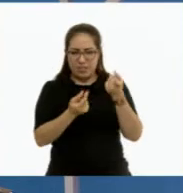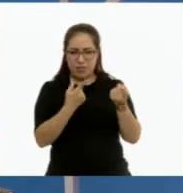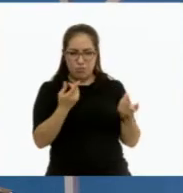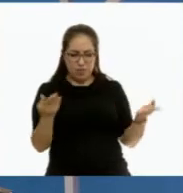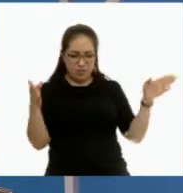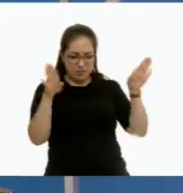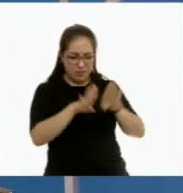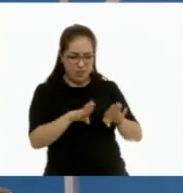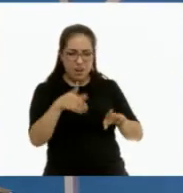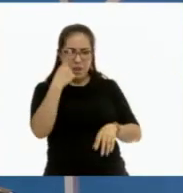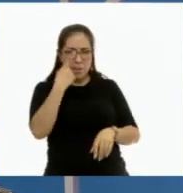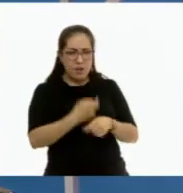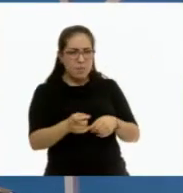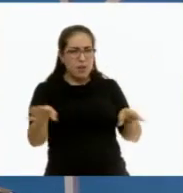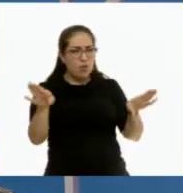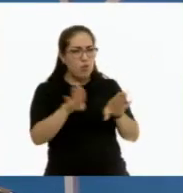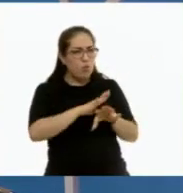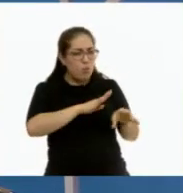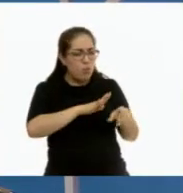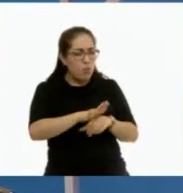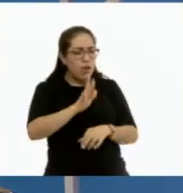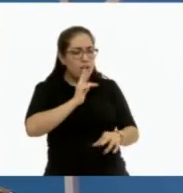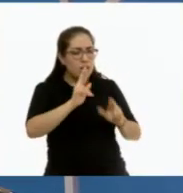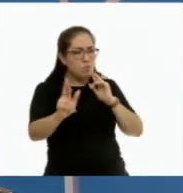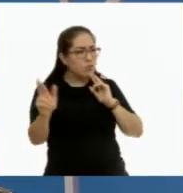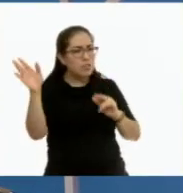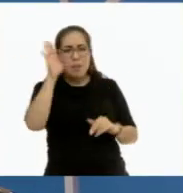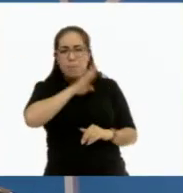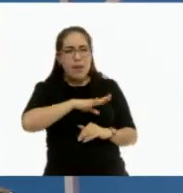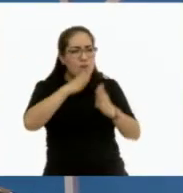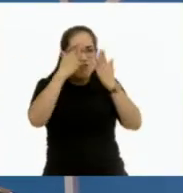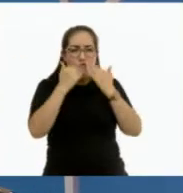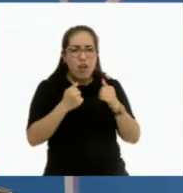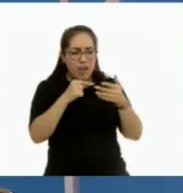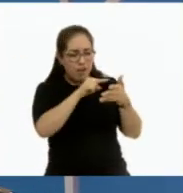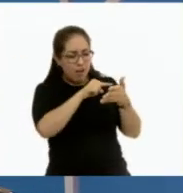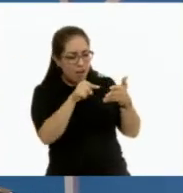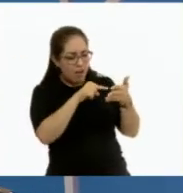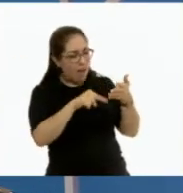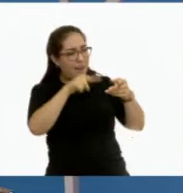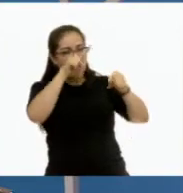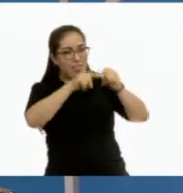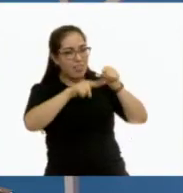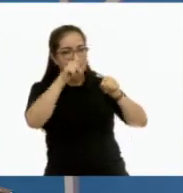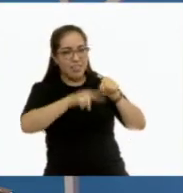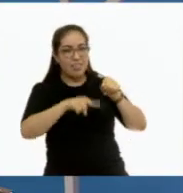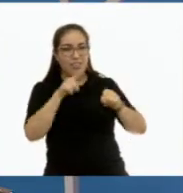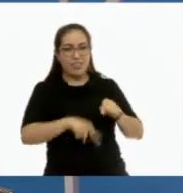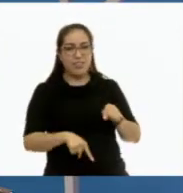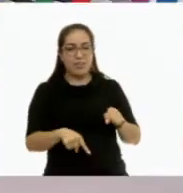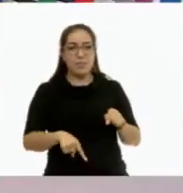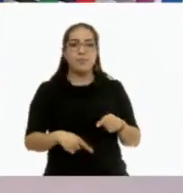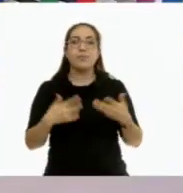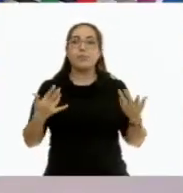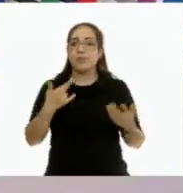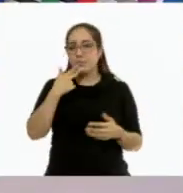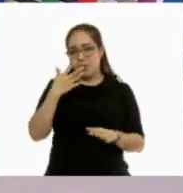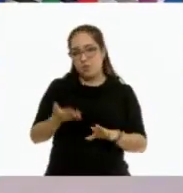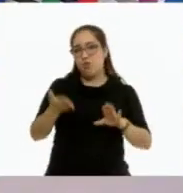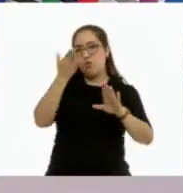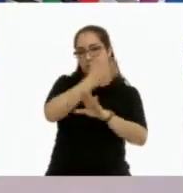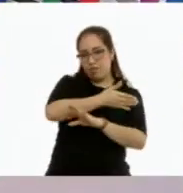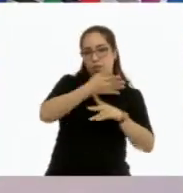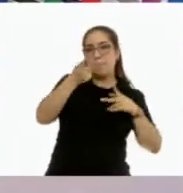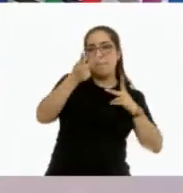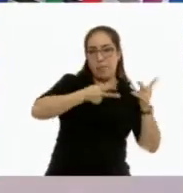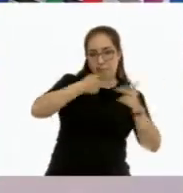descartar primero las respuestas incorrectas o que no corresponden a lo que se pide. Lo ideal es que llegues preparado a tu